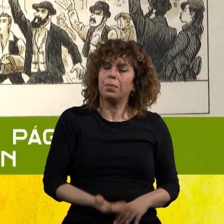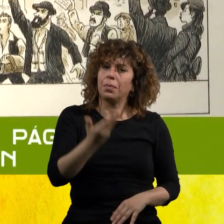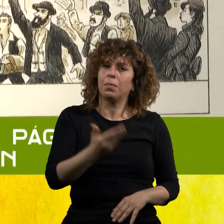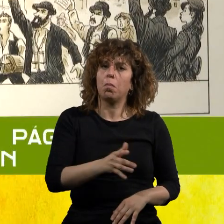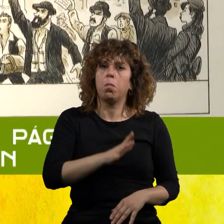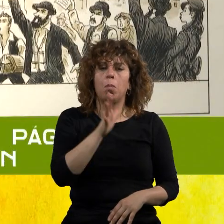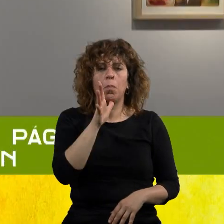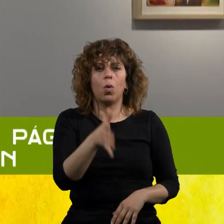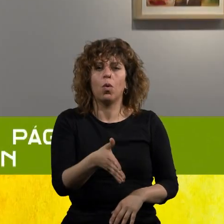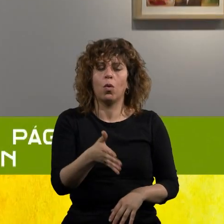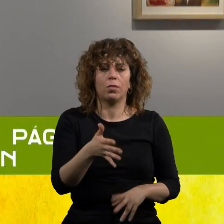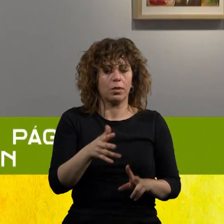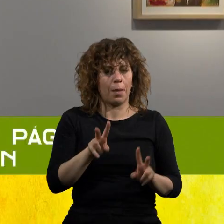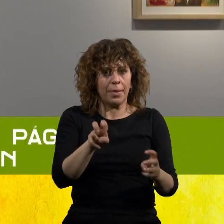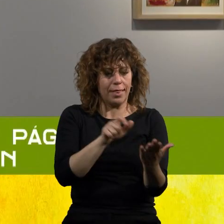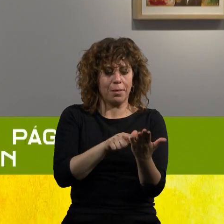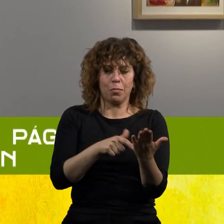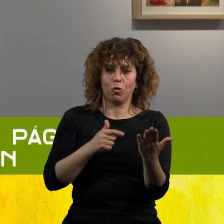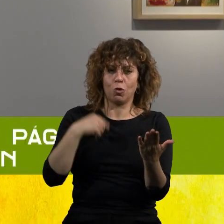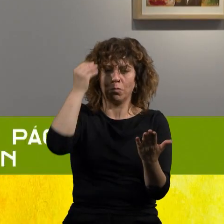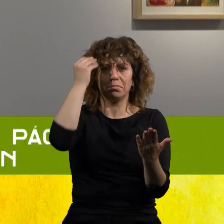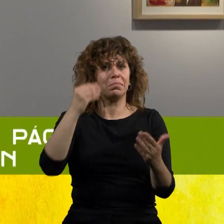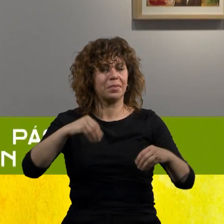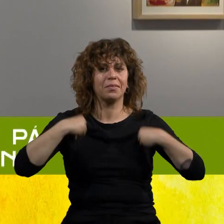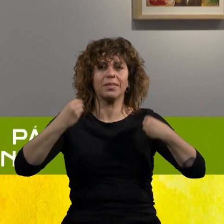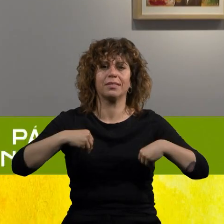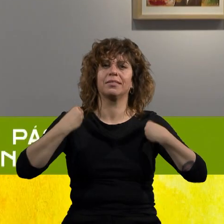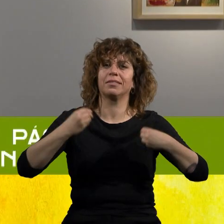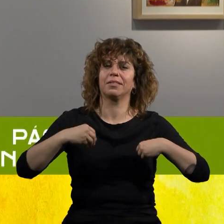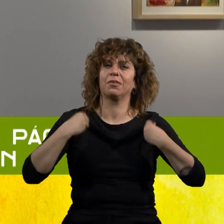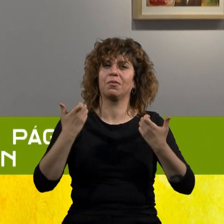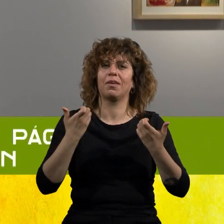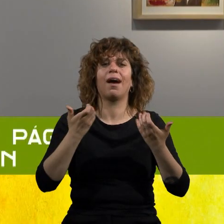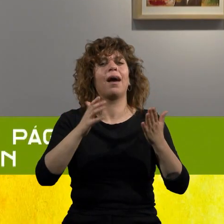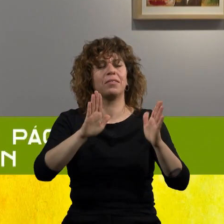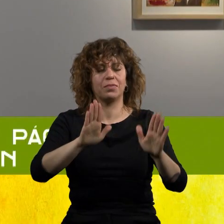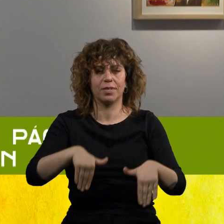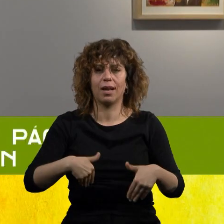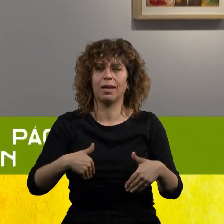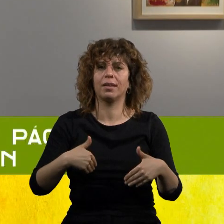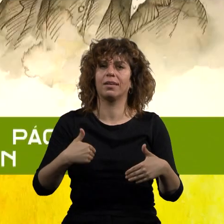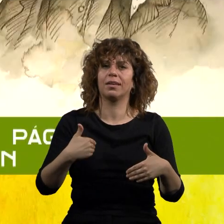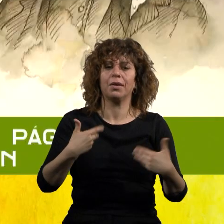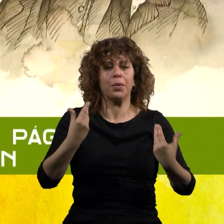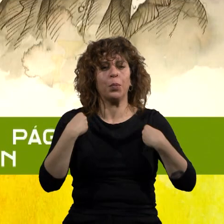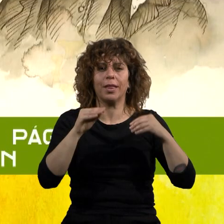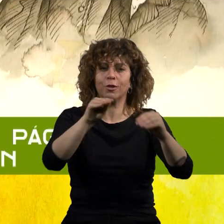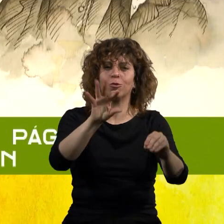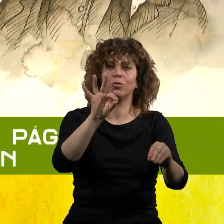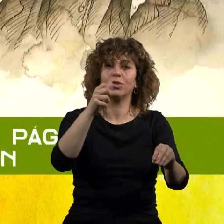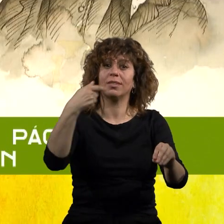el principio a mí me pareció muy divertido. Fue una de las cosas que más me animó a meterme en la vida de